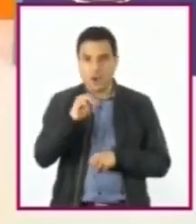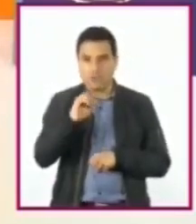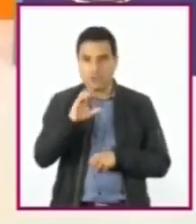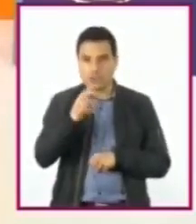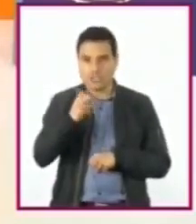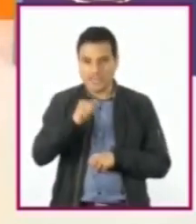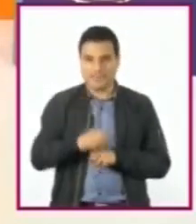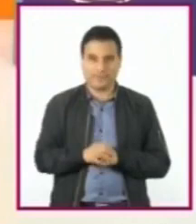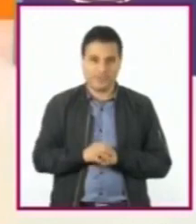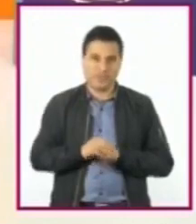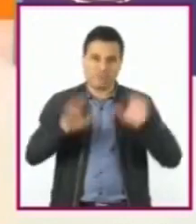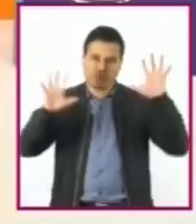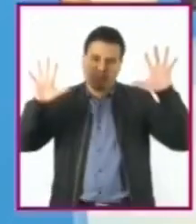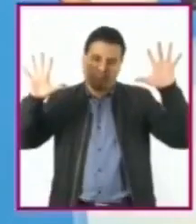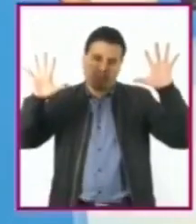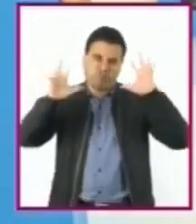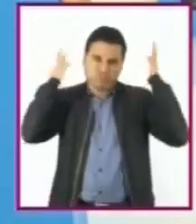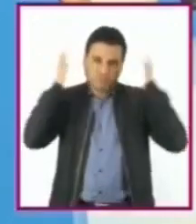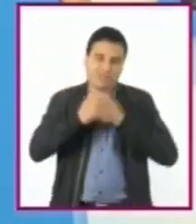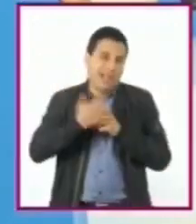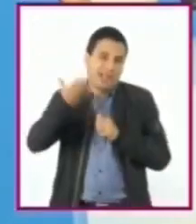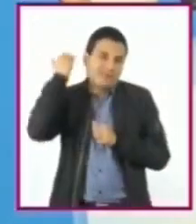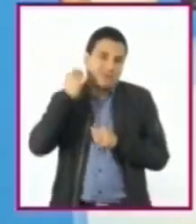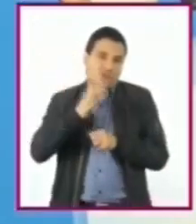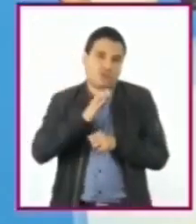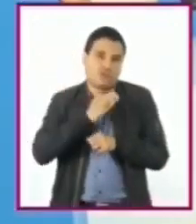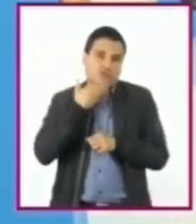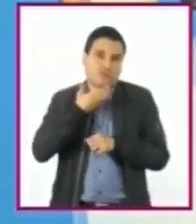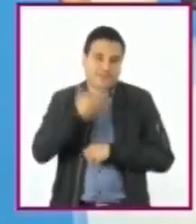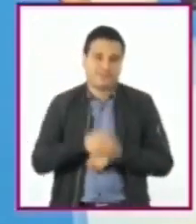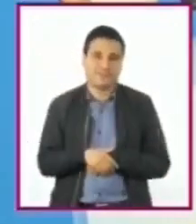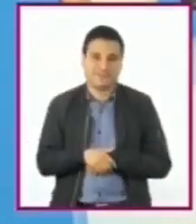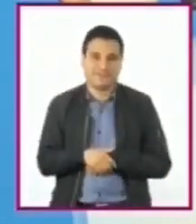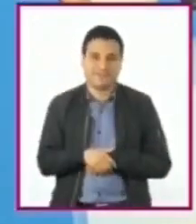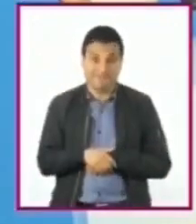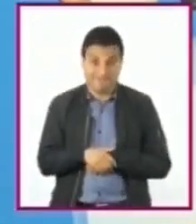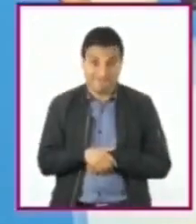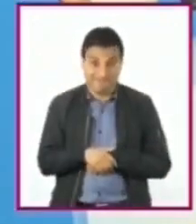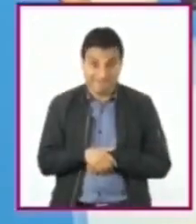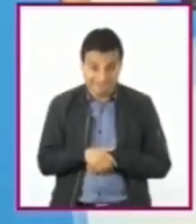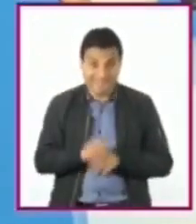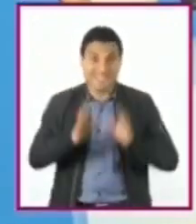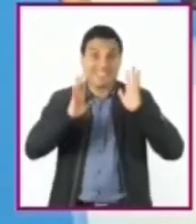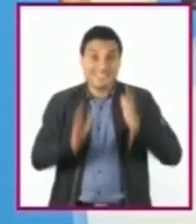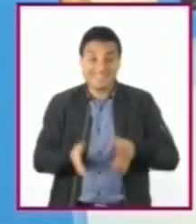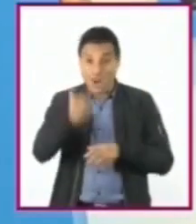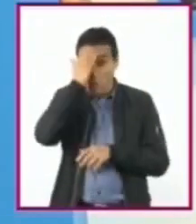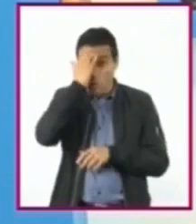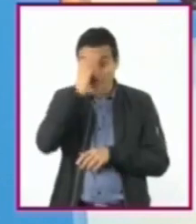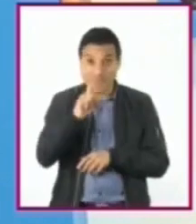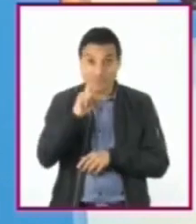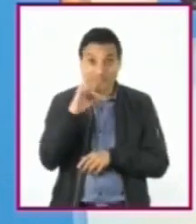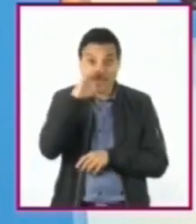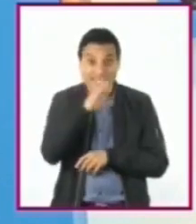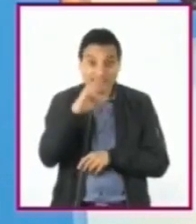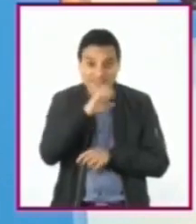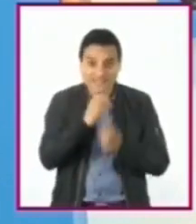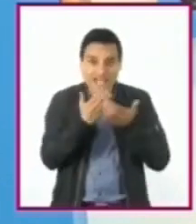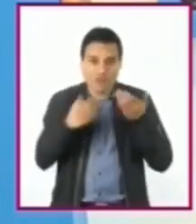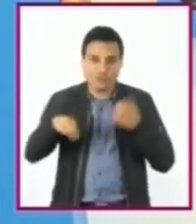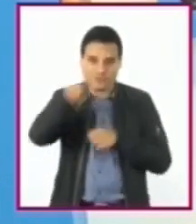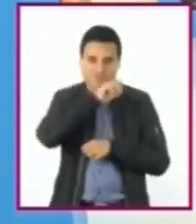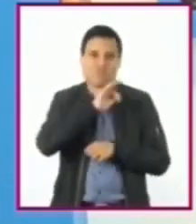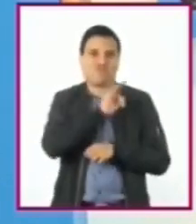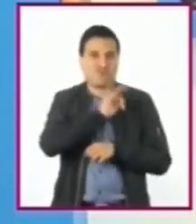Gran velocidad para la época. Ahora que ya conocen un poco más de este magnífico estado, les invitamos